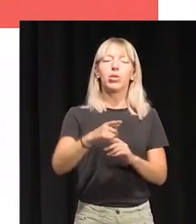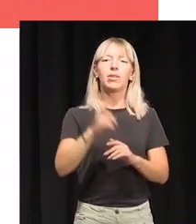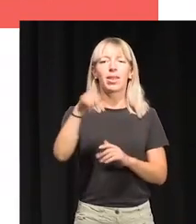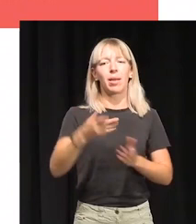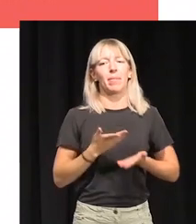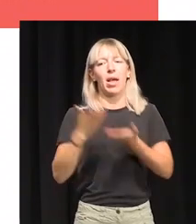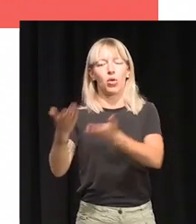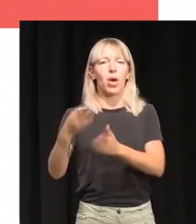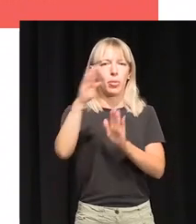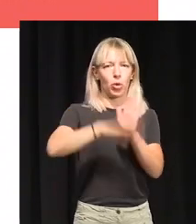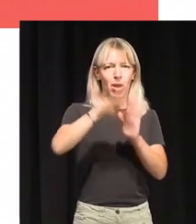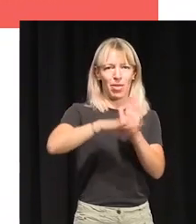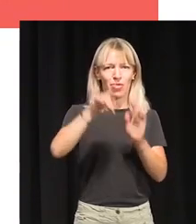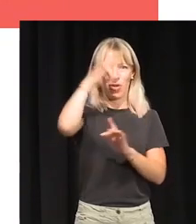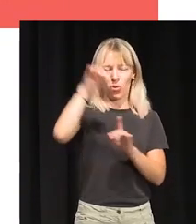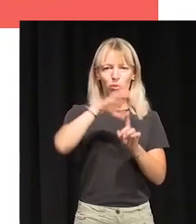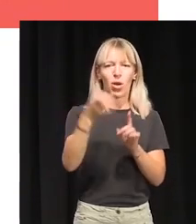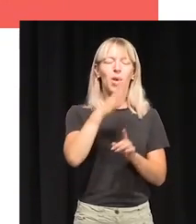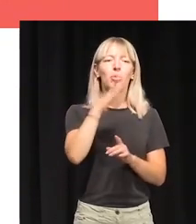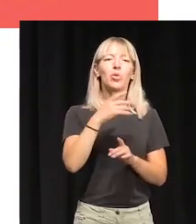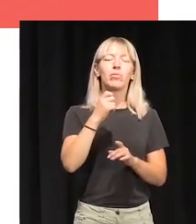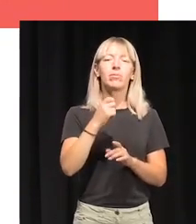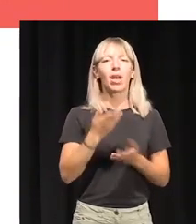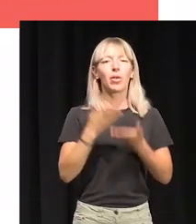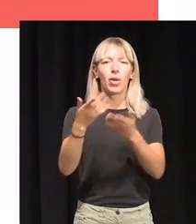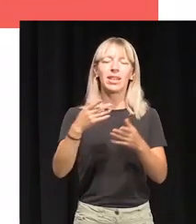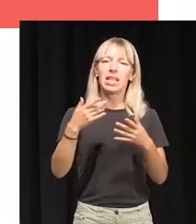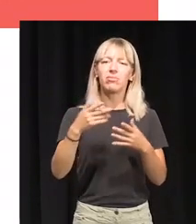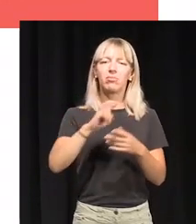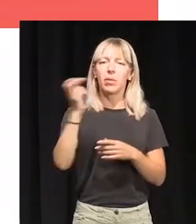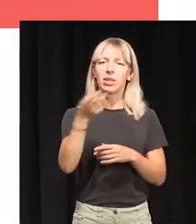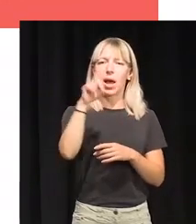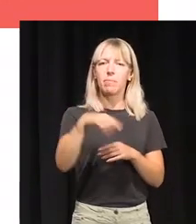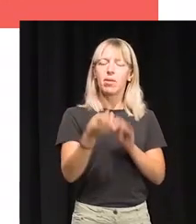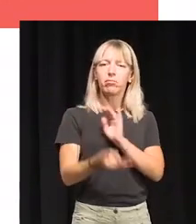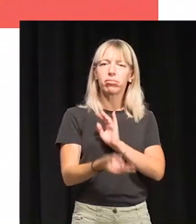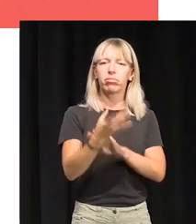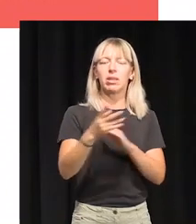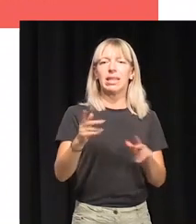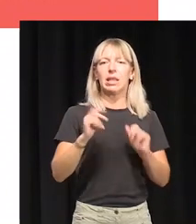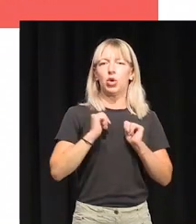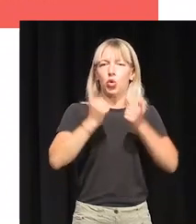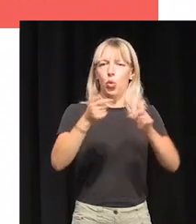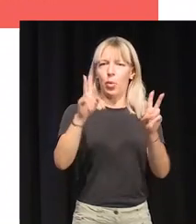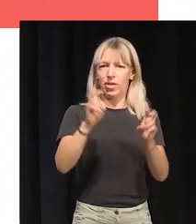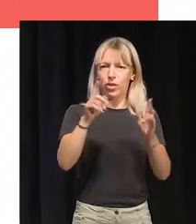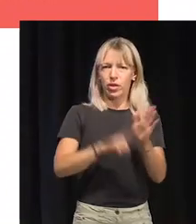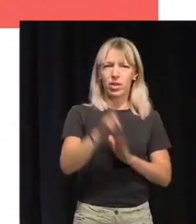los programadores culturales para ayudarles a que la diversidad sea fuente también de innovación y de crecimiento para todo lo que